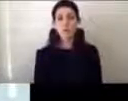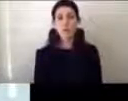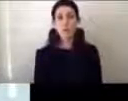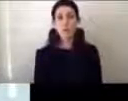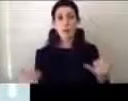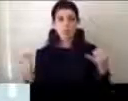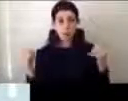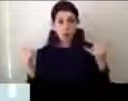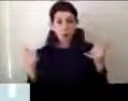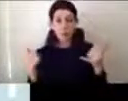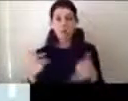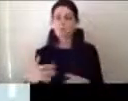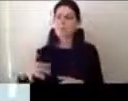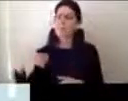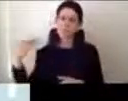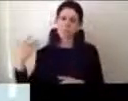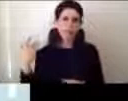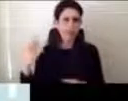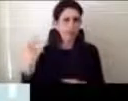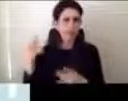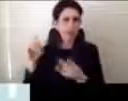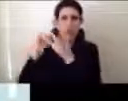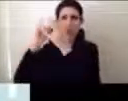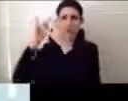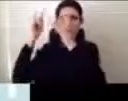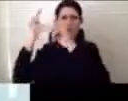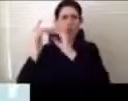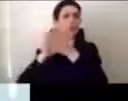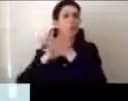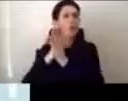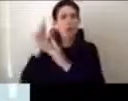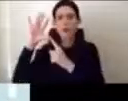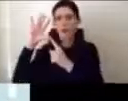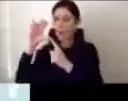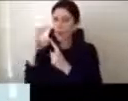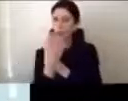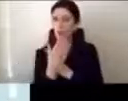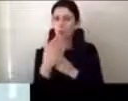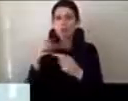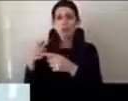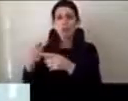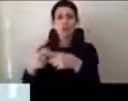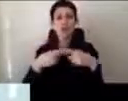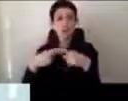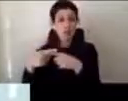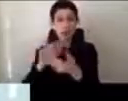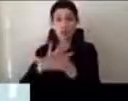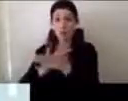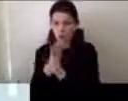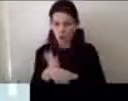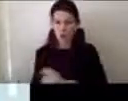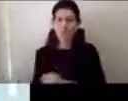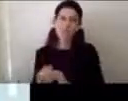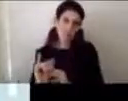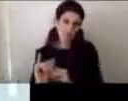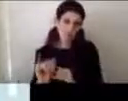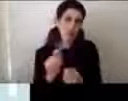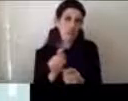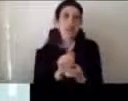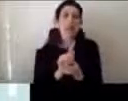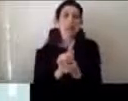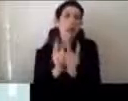y universal y se da en todas culturas y en todas las sociedades. Puede variar, obviamente, de un lugar a